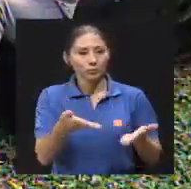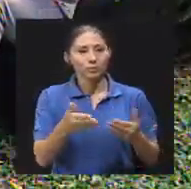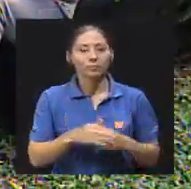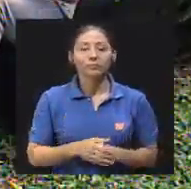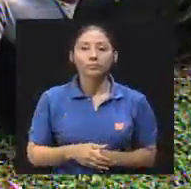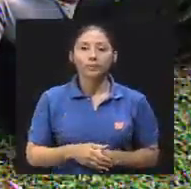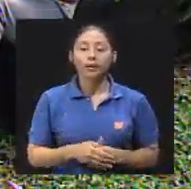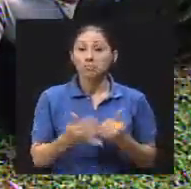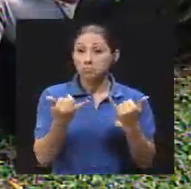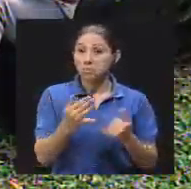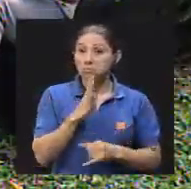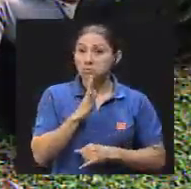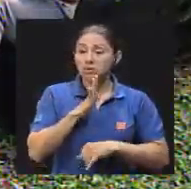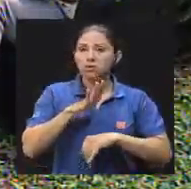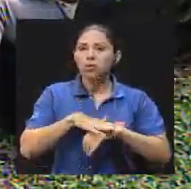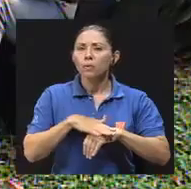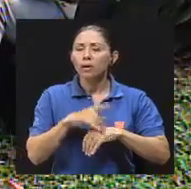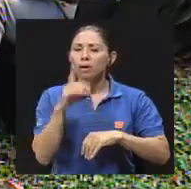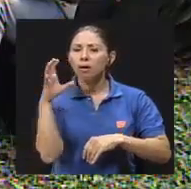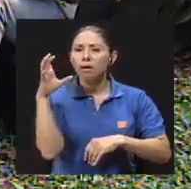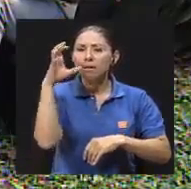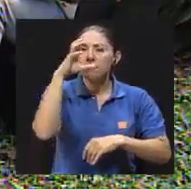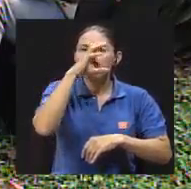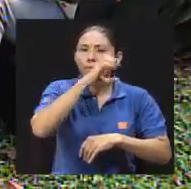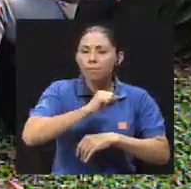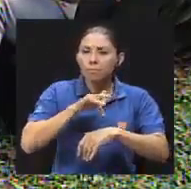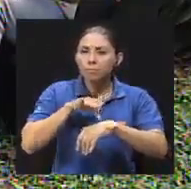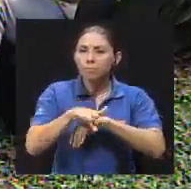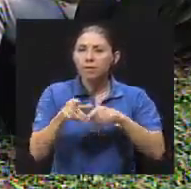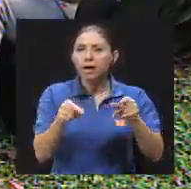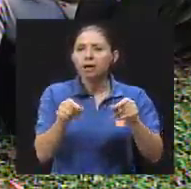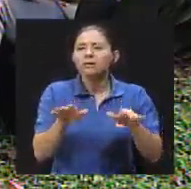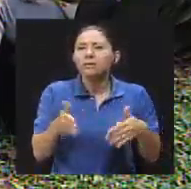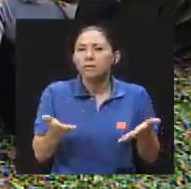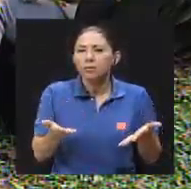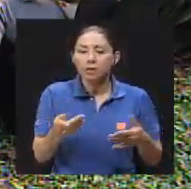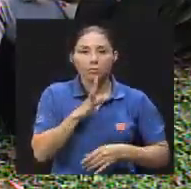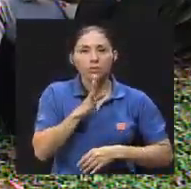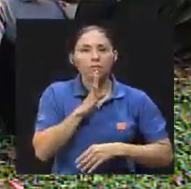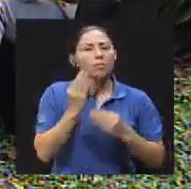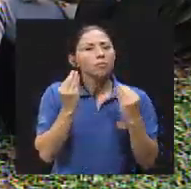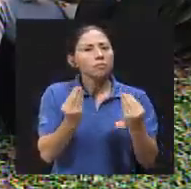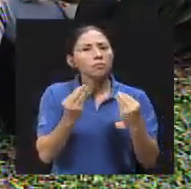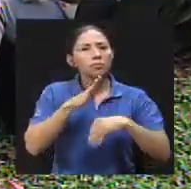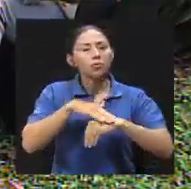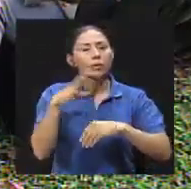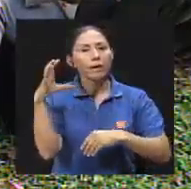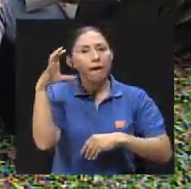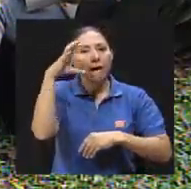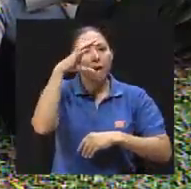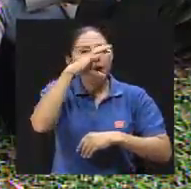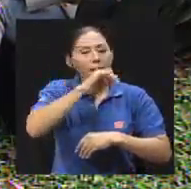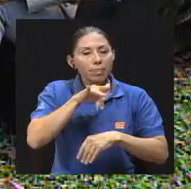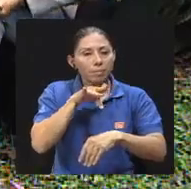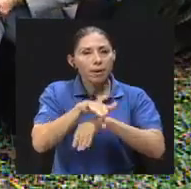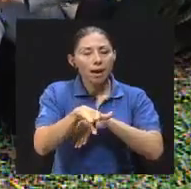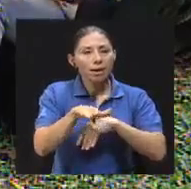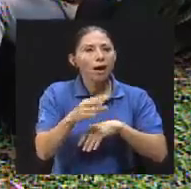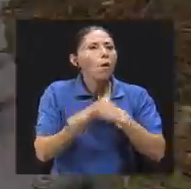doctor, sería muy oportuno hablar de la detección, ¿verdad? O sea, hemos hablado mucho de esta detección temprana, pero ¿cómo se realiza, doctor,